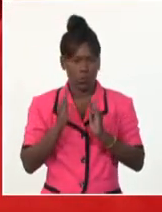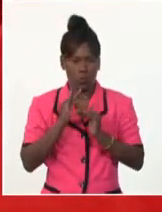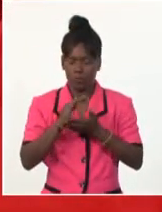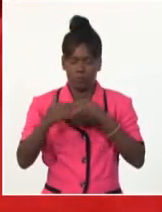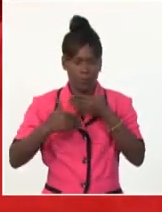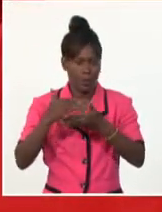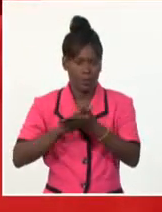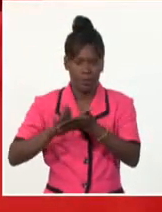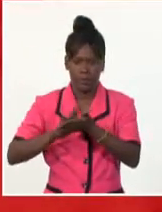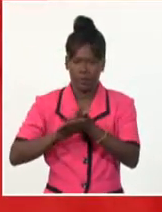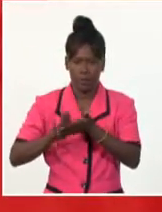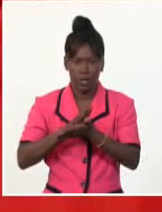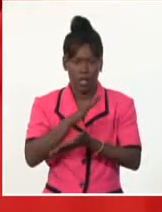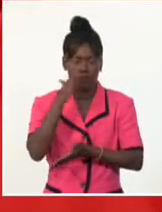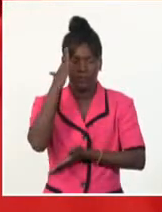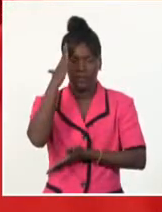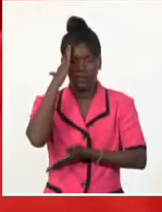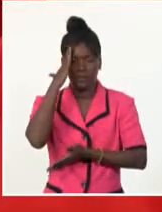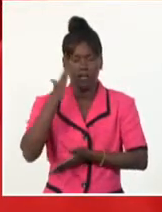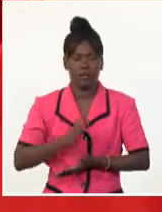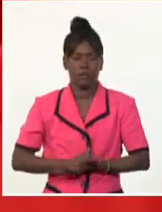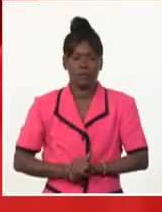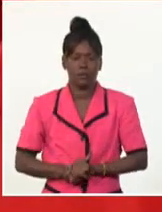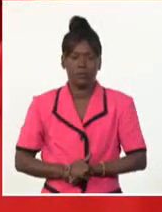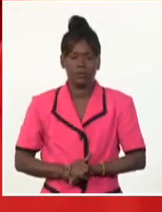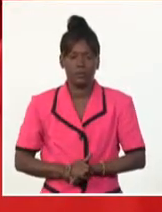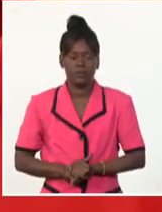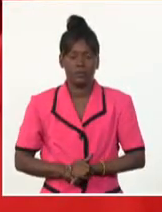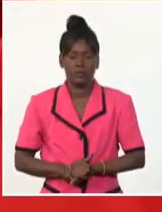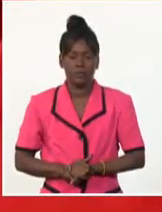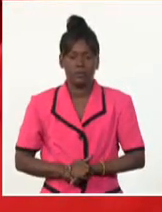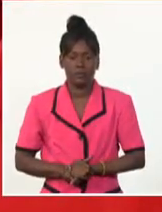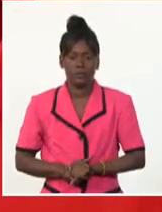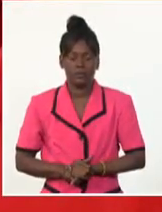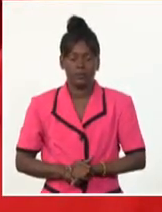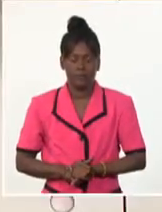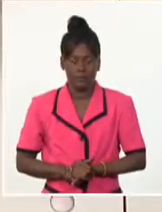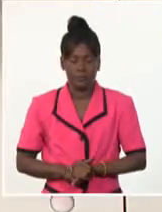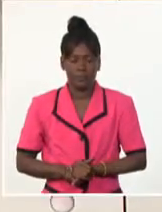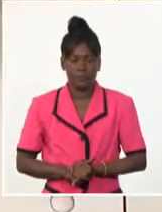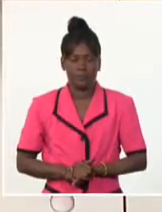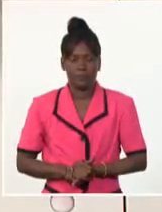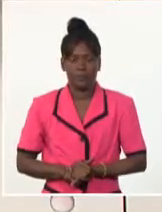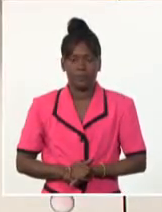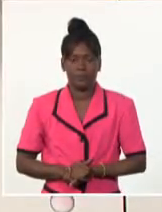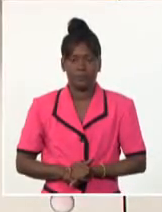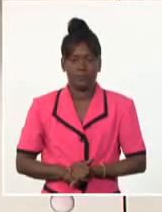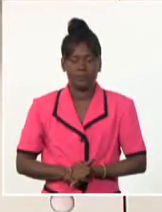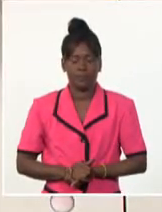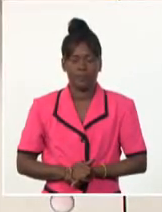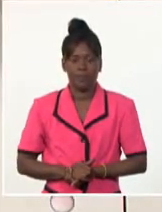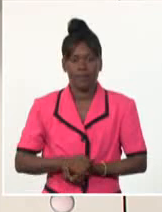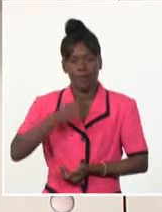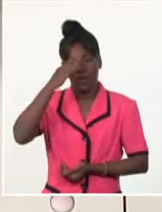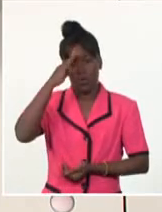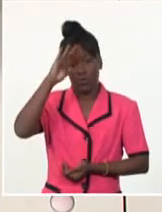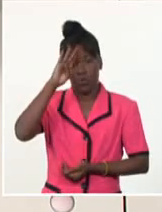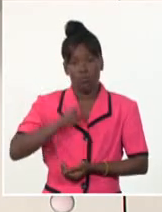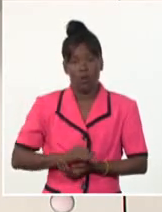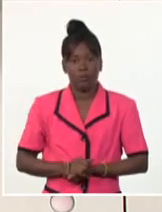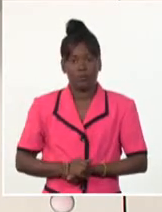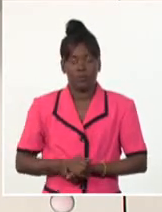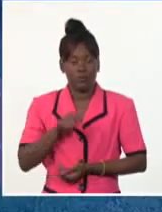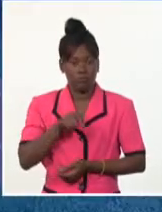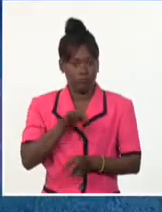No es ajeno a nosotros ni a él mismo, porque se ha estado preparando para cualquier situación. Cuba alineará hoy de la